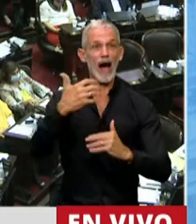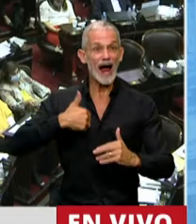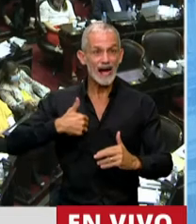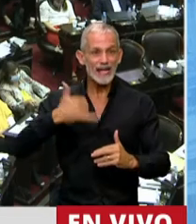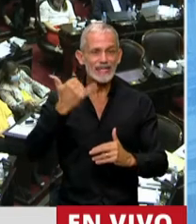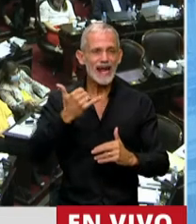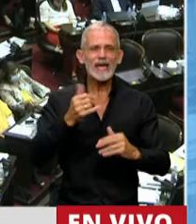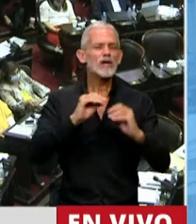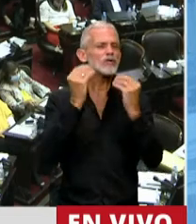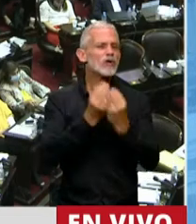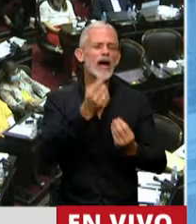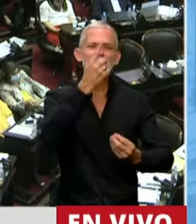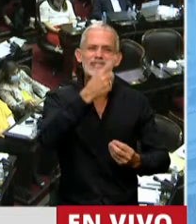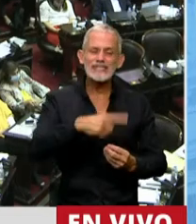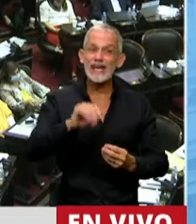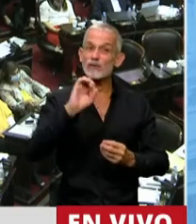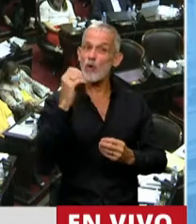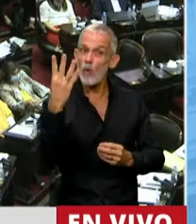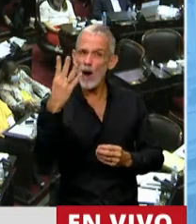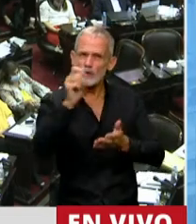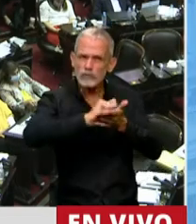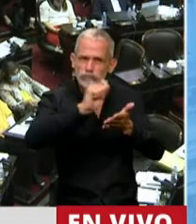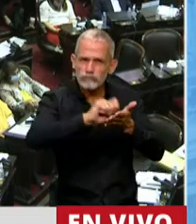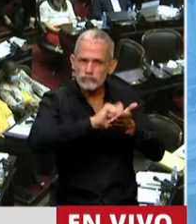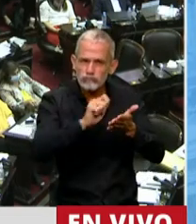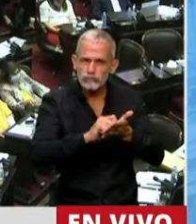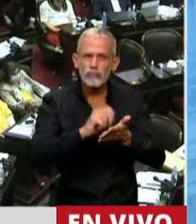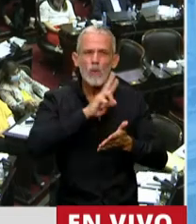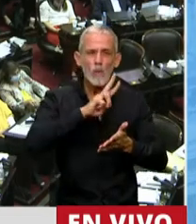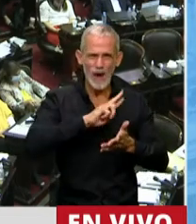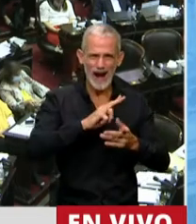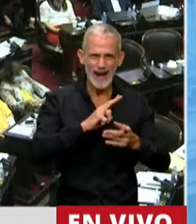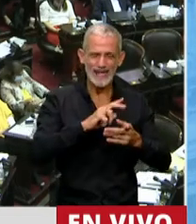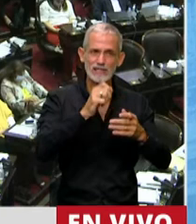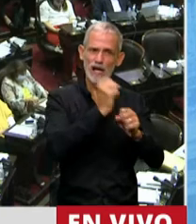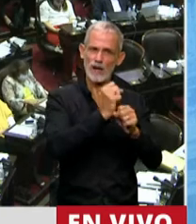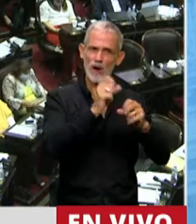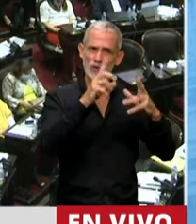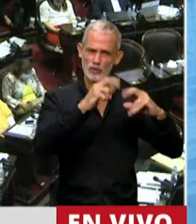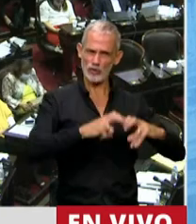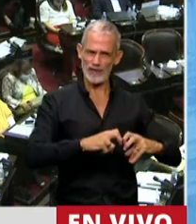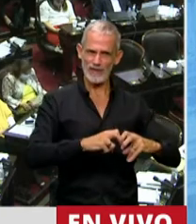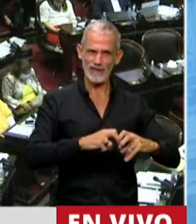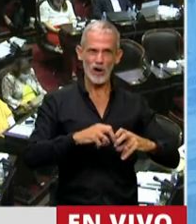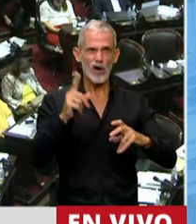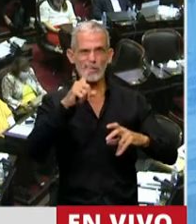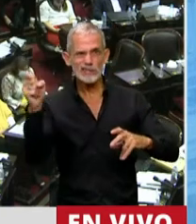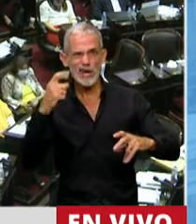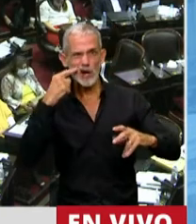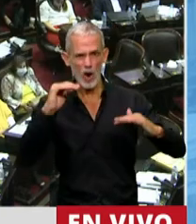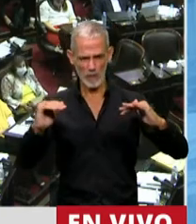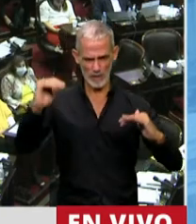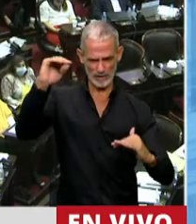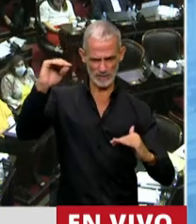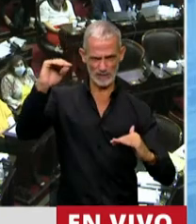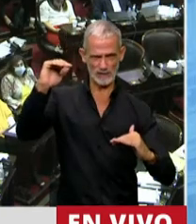Argentina tiene 104 autoras de trabajos científicos por cada 100 hombres que presentan trabajos